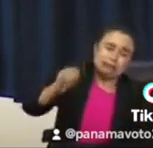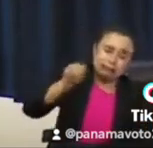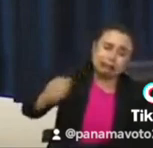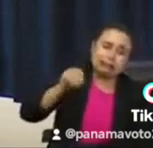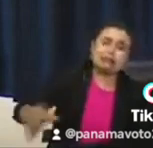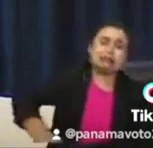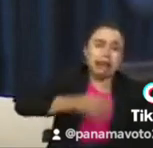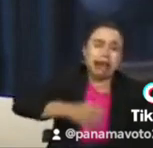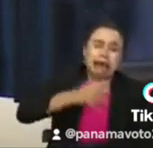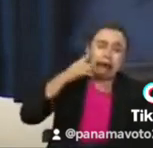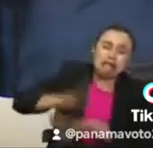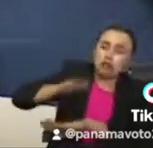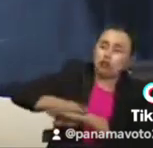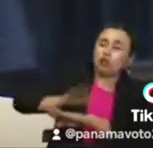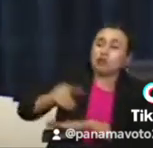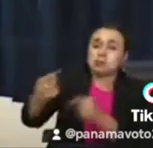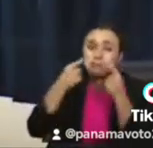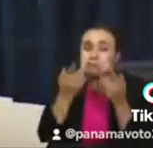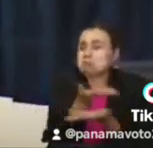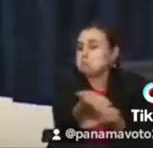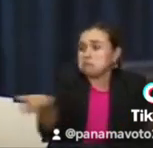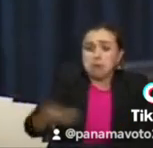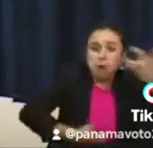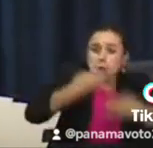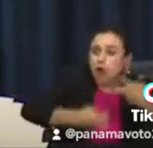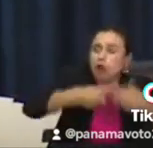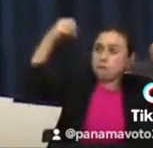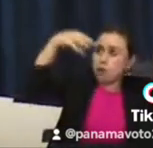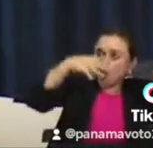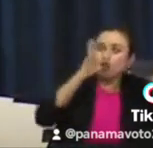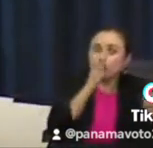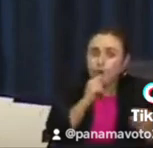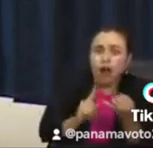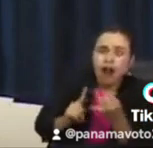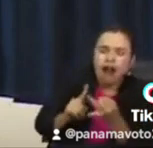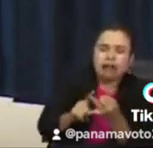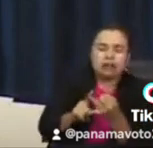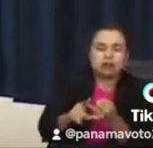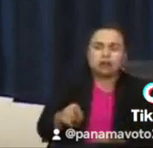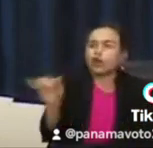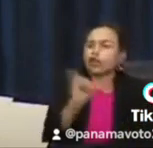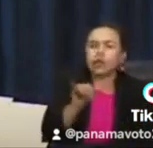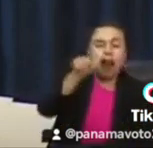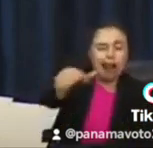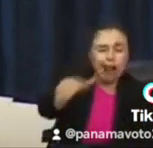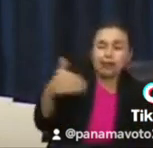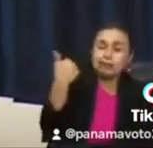la República, quien pueda que tenga los recursos para afrontar situaciones como esa, pero